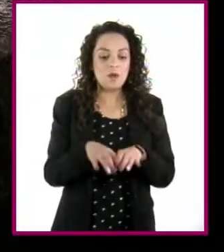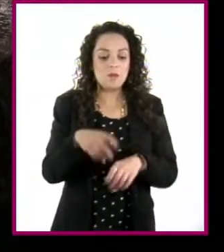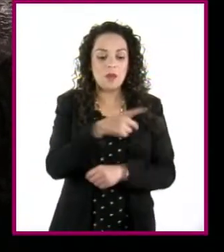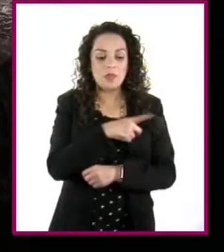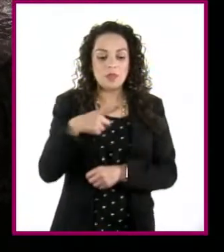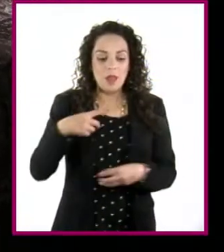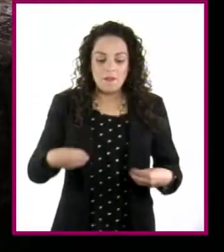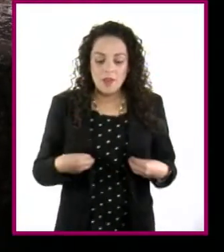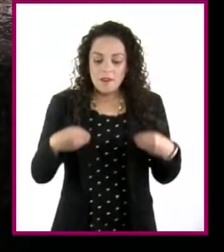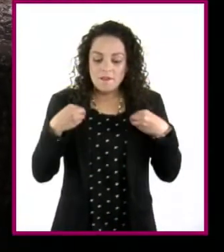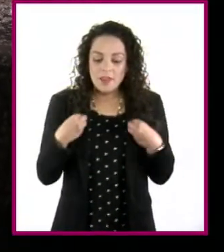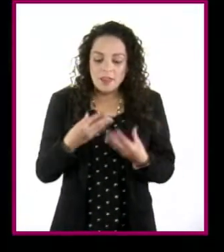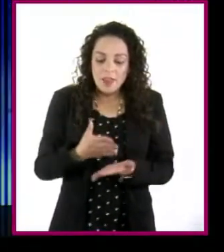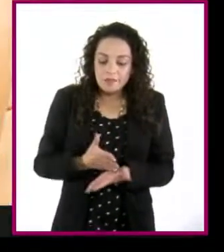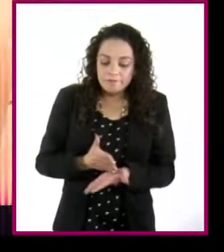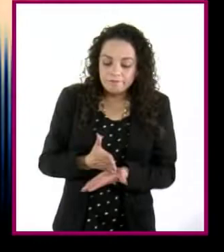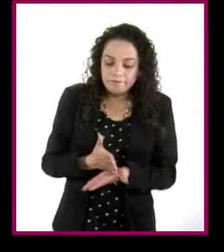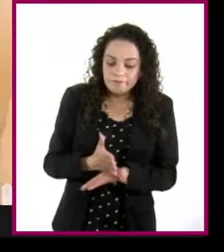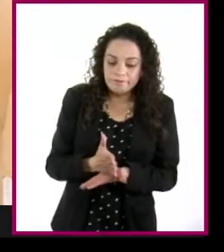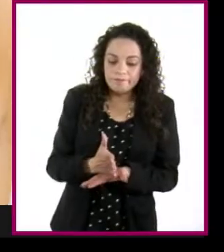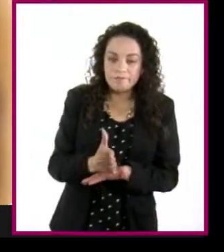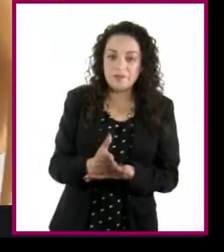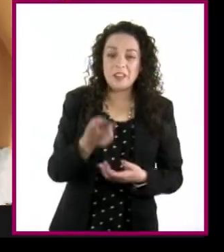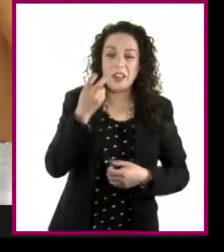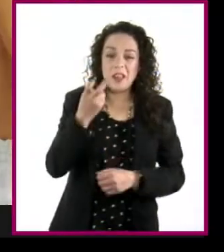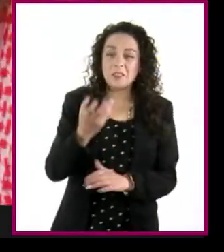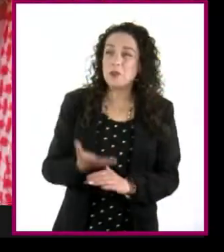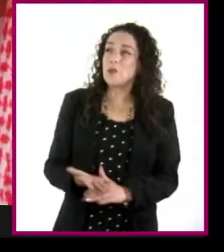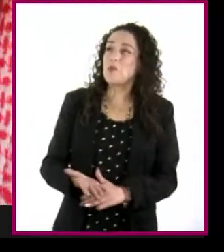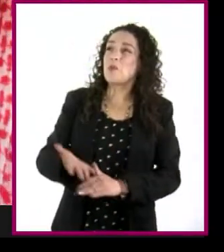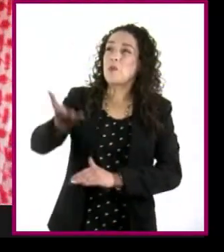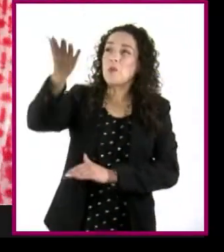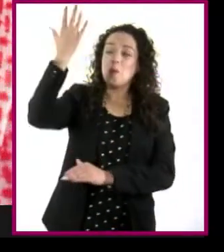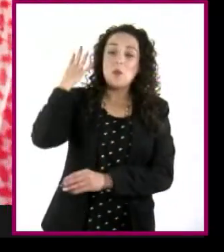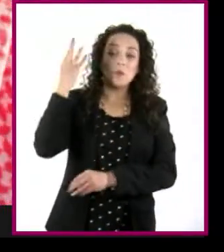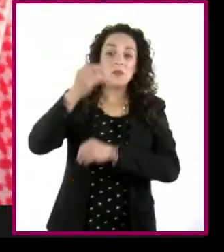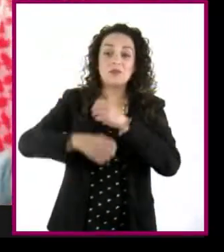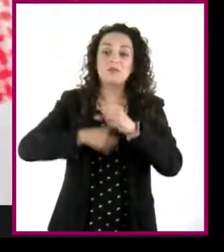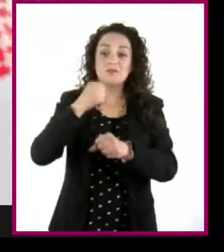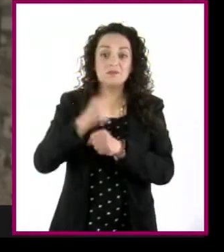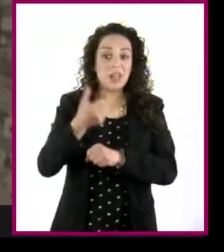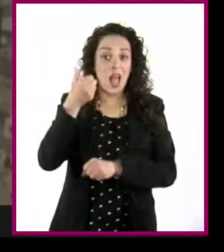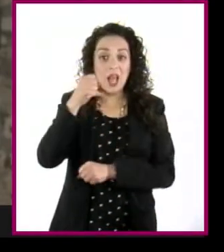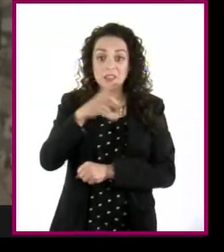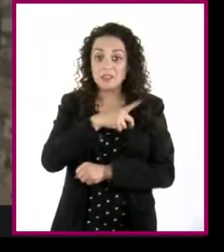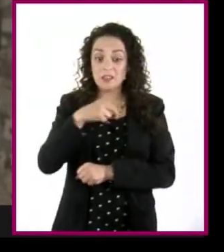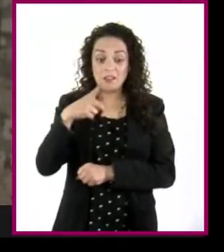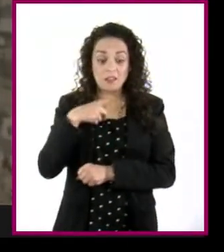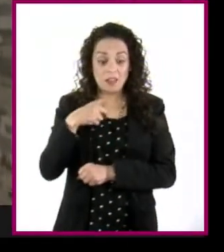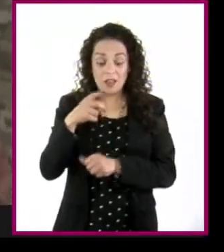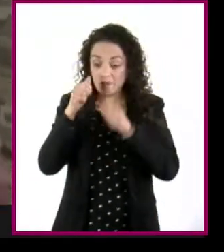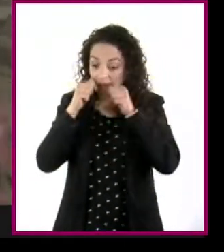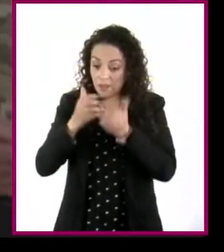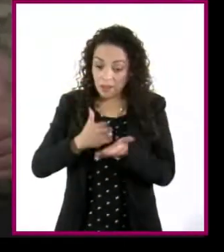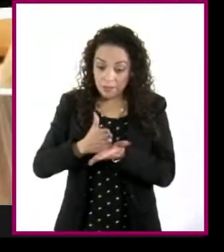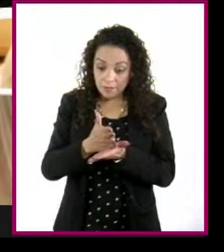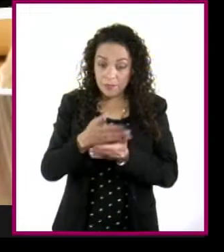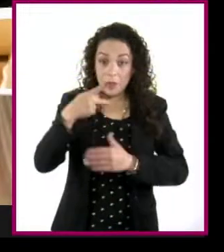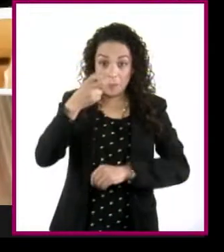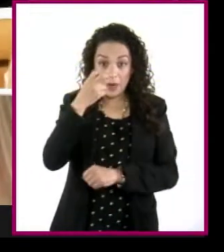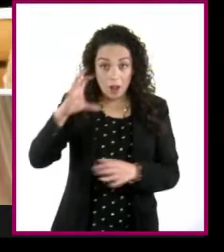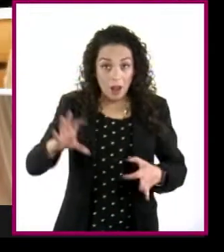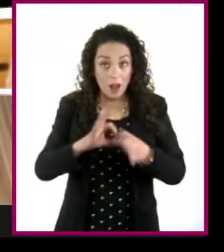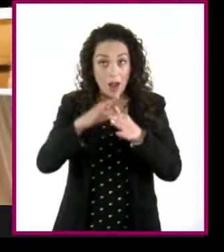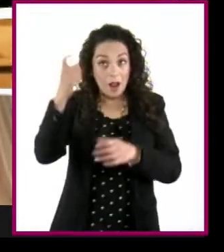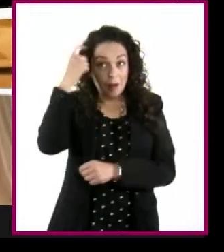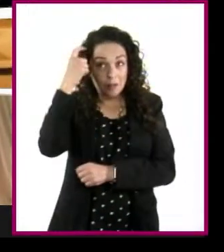la vida ha ocupado a la filosofía desde hace siglos y, aunque no siempre ha sido el tema central del pensamiento, sí se